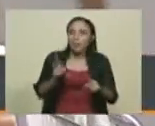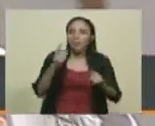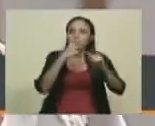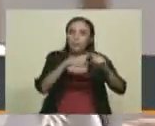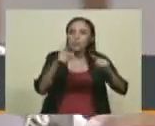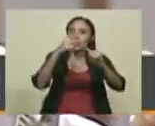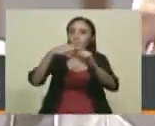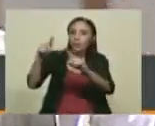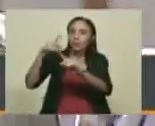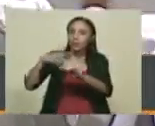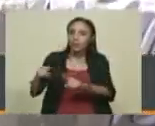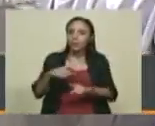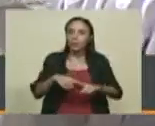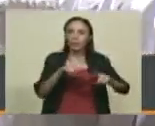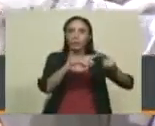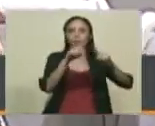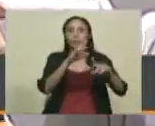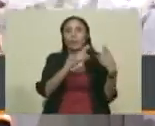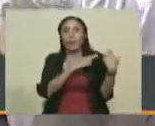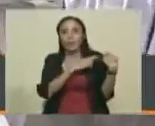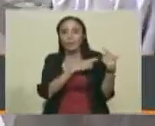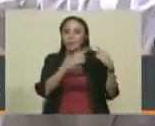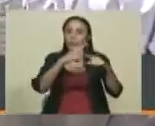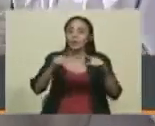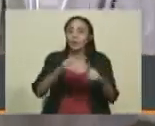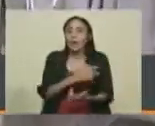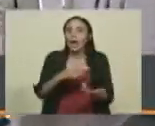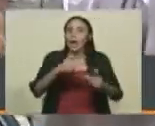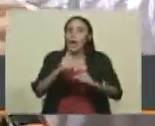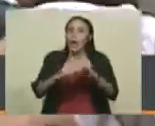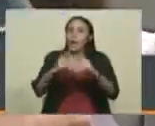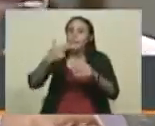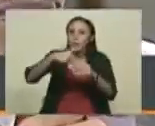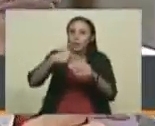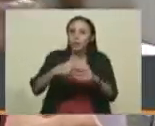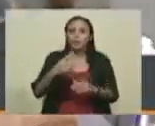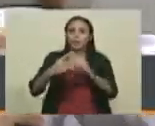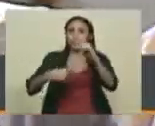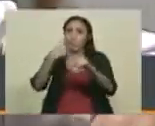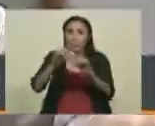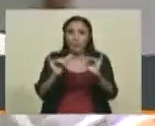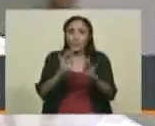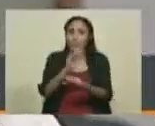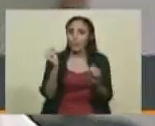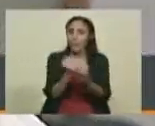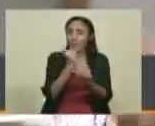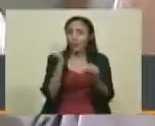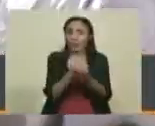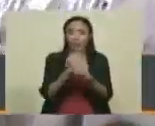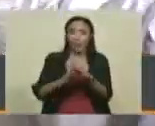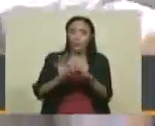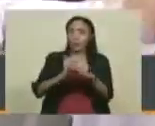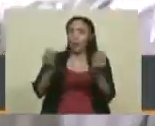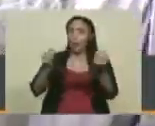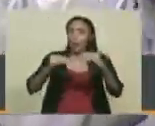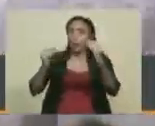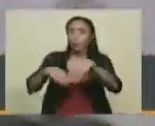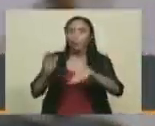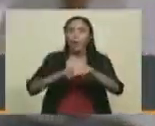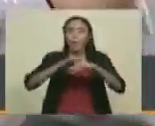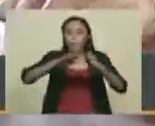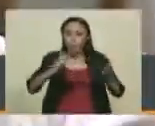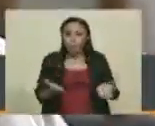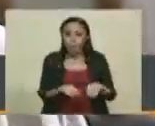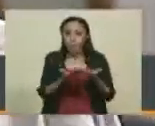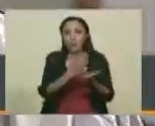gerencias. Camarada, y este es un petróleo que podemos recuperar mañana mismo si nos ponemos de acuerdo, porque es un barril que